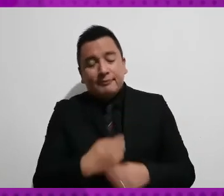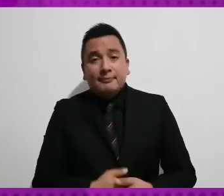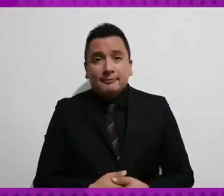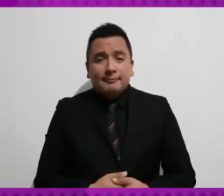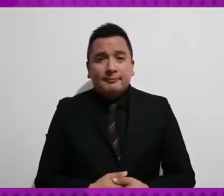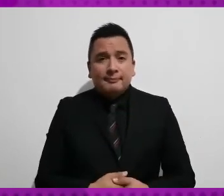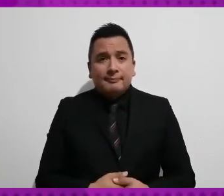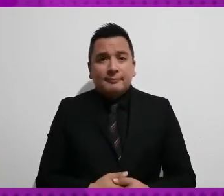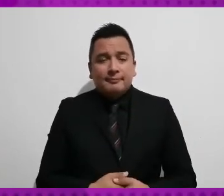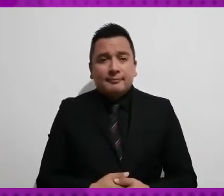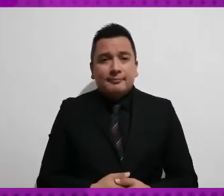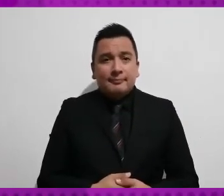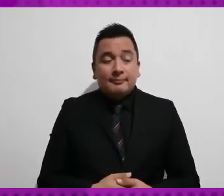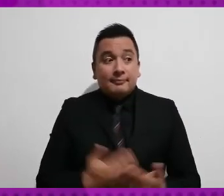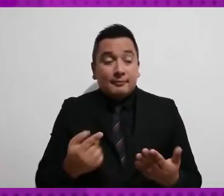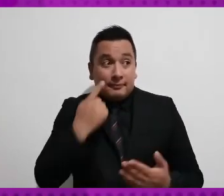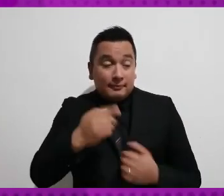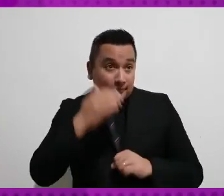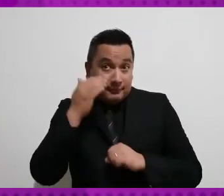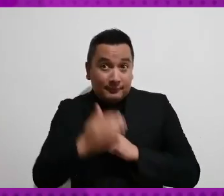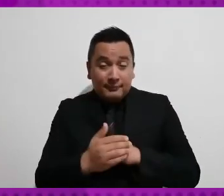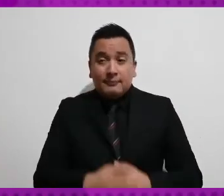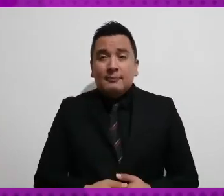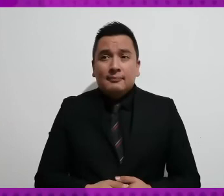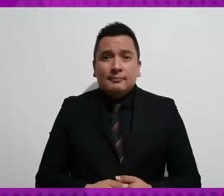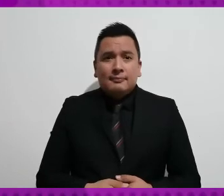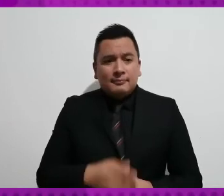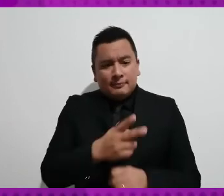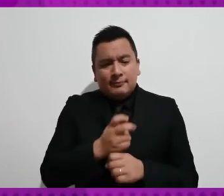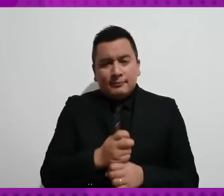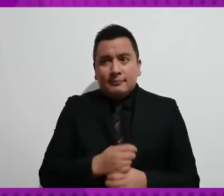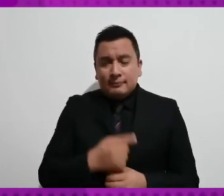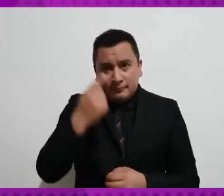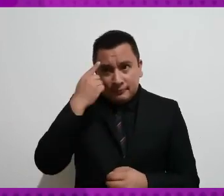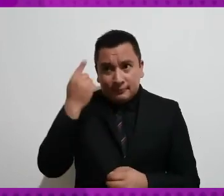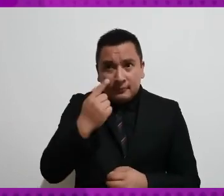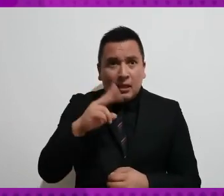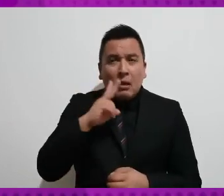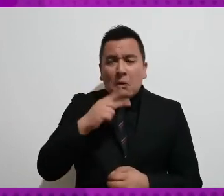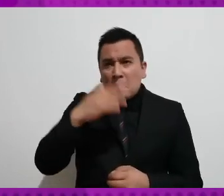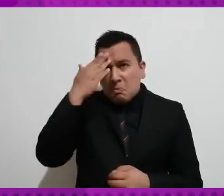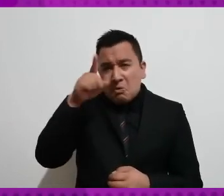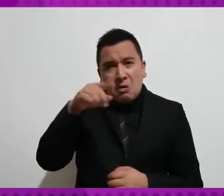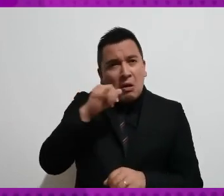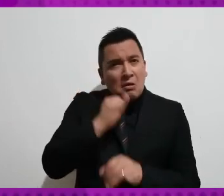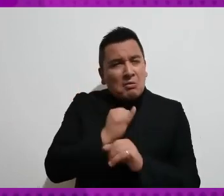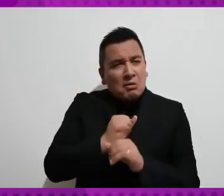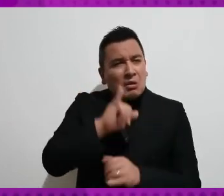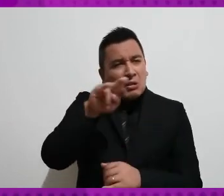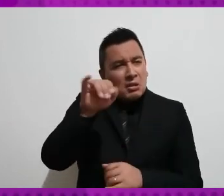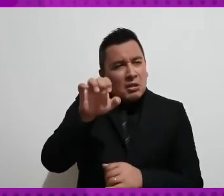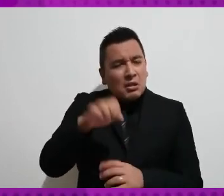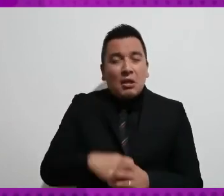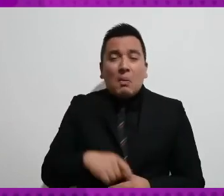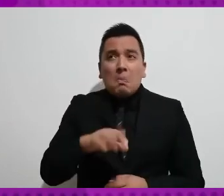invitación y para cerrar el tema también, pues invitarlos a entrar también al portal del INE. Ahí